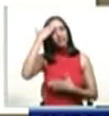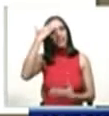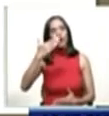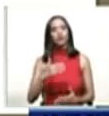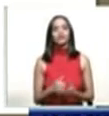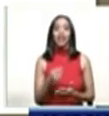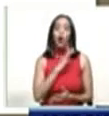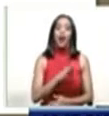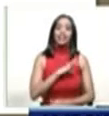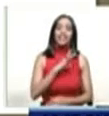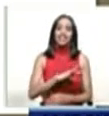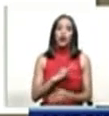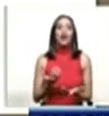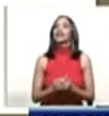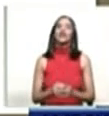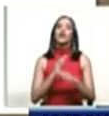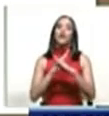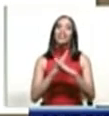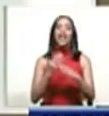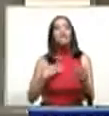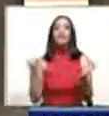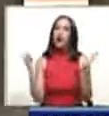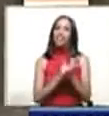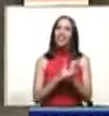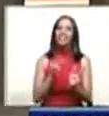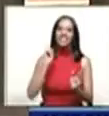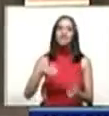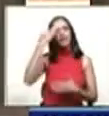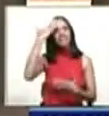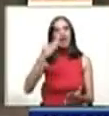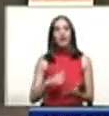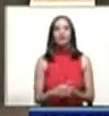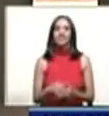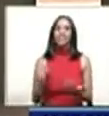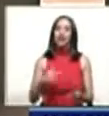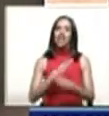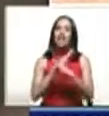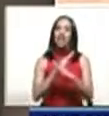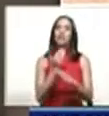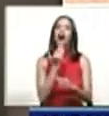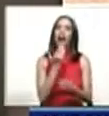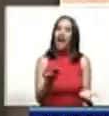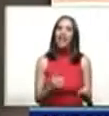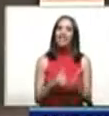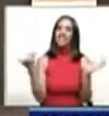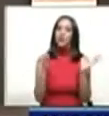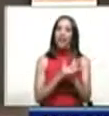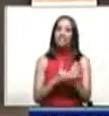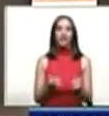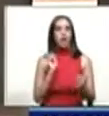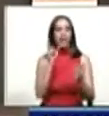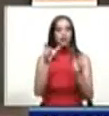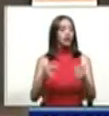una señora que fue bloqueada hoy de mi WhatsApp. Un saludo, por favor. Cuando uno bloquea a alguien del WhatsApp, la gente no existe para uno. Hay